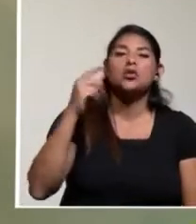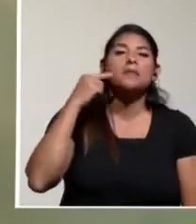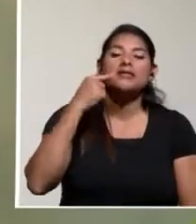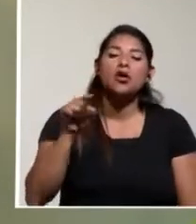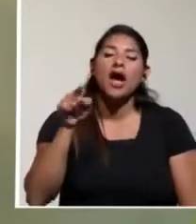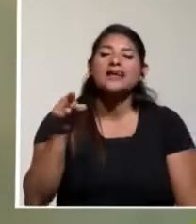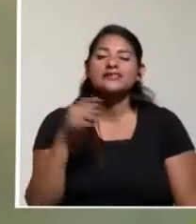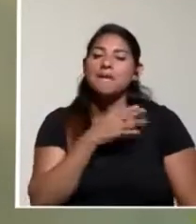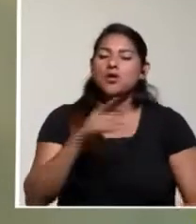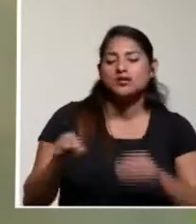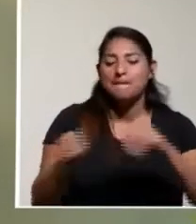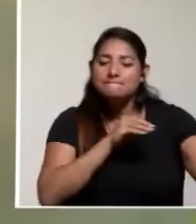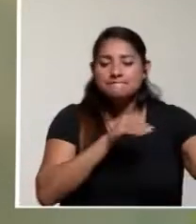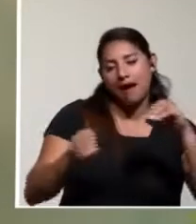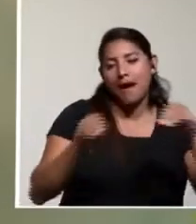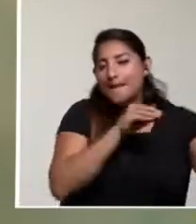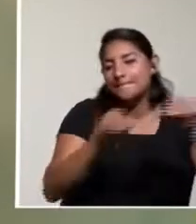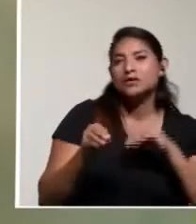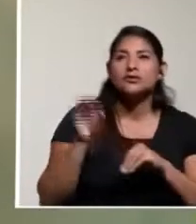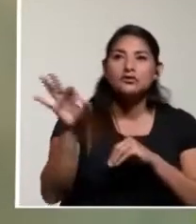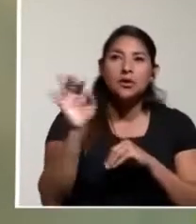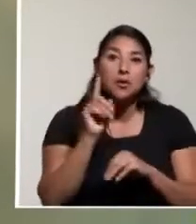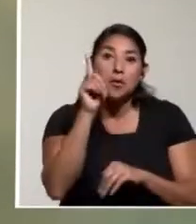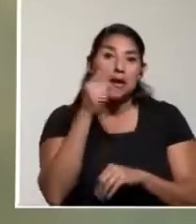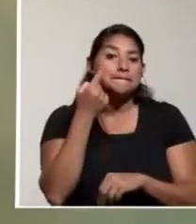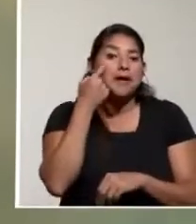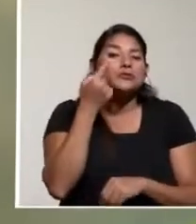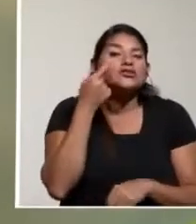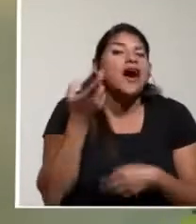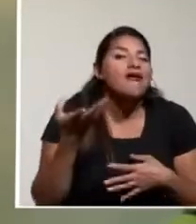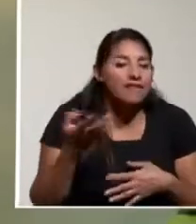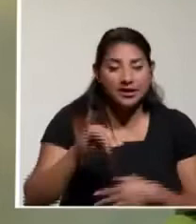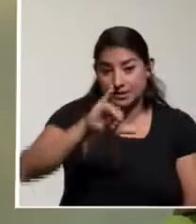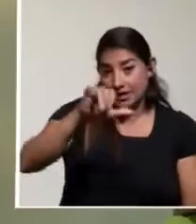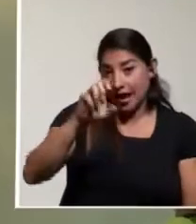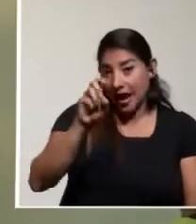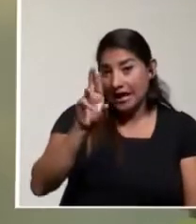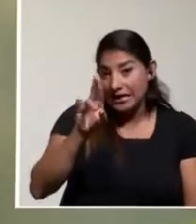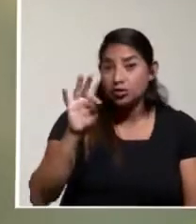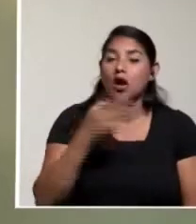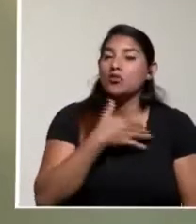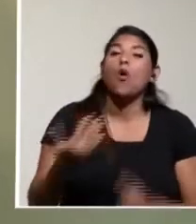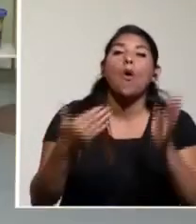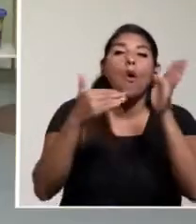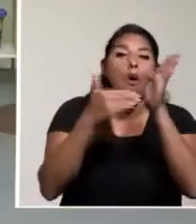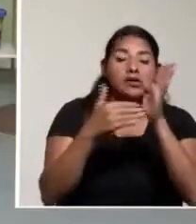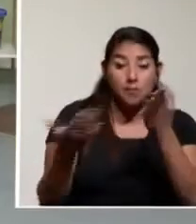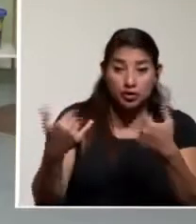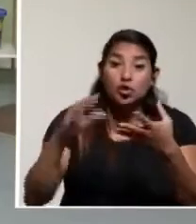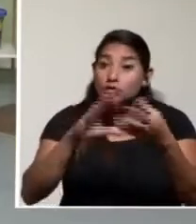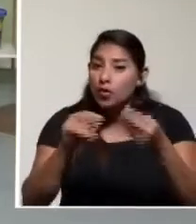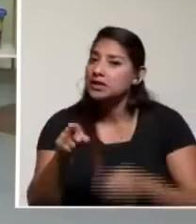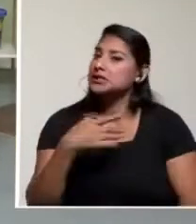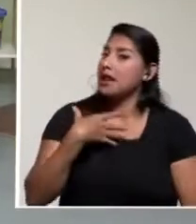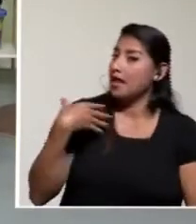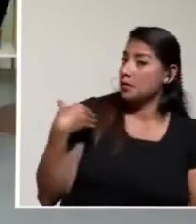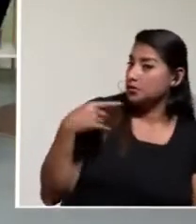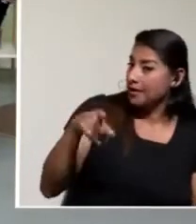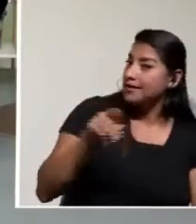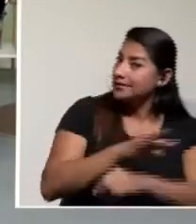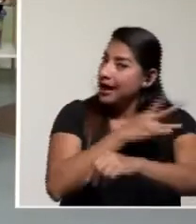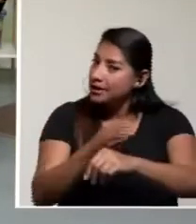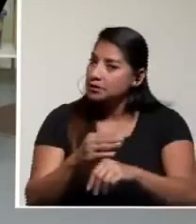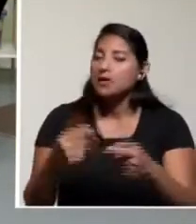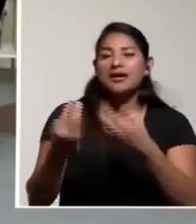bien, bien movida y esta fue la que yo escogí y hoy entonces ver, por eso la traje nuevo. Nos cuenta Jairito, entonces, vamos a ir